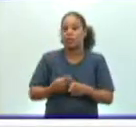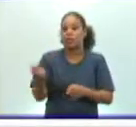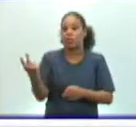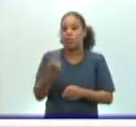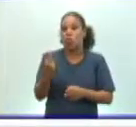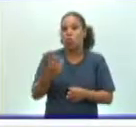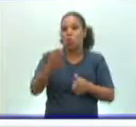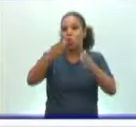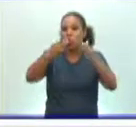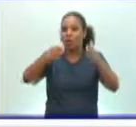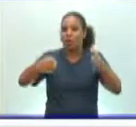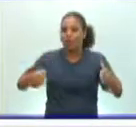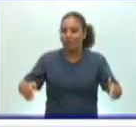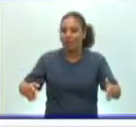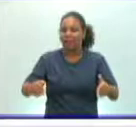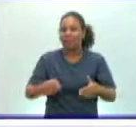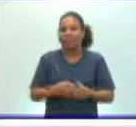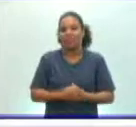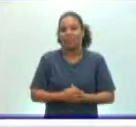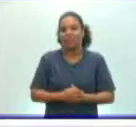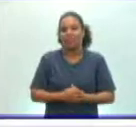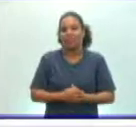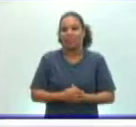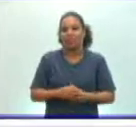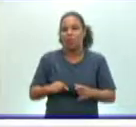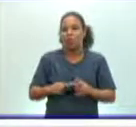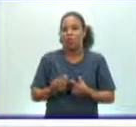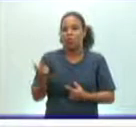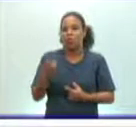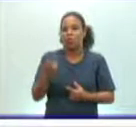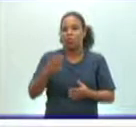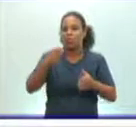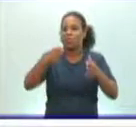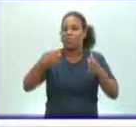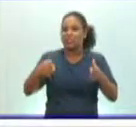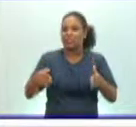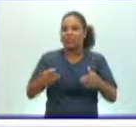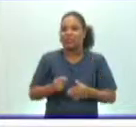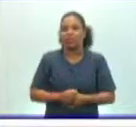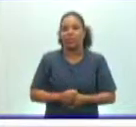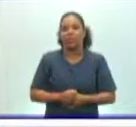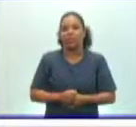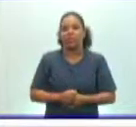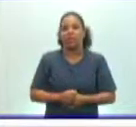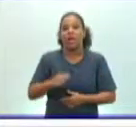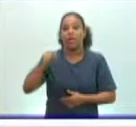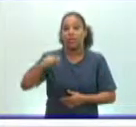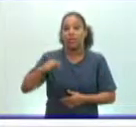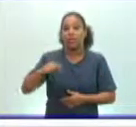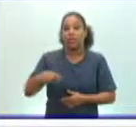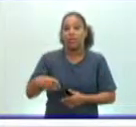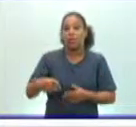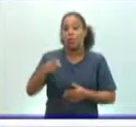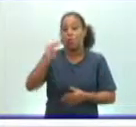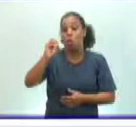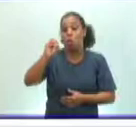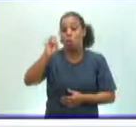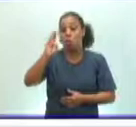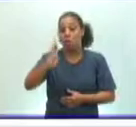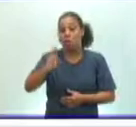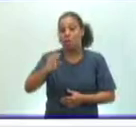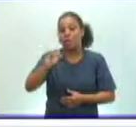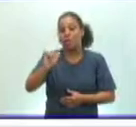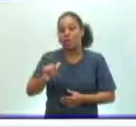rectas secantes, por dos semirrectas. En este caso, la semirrecta OB y